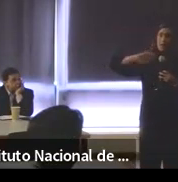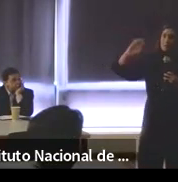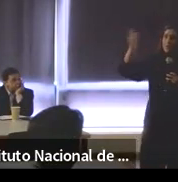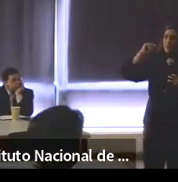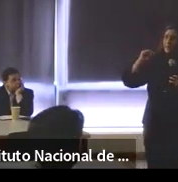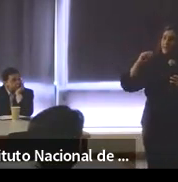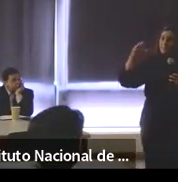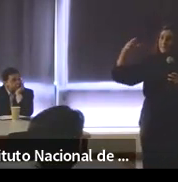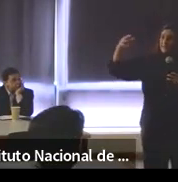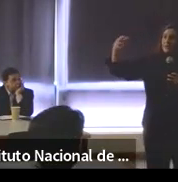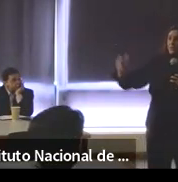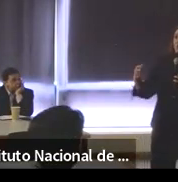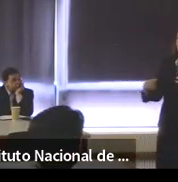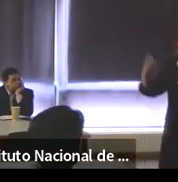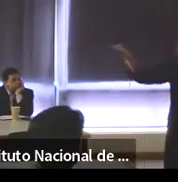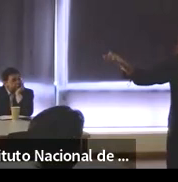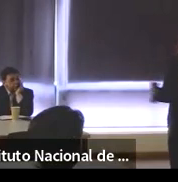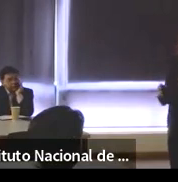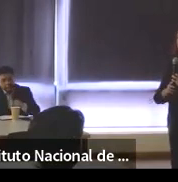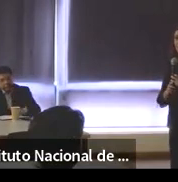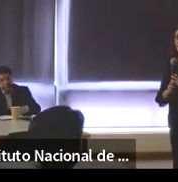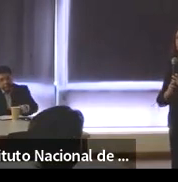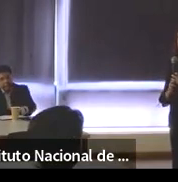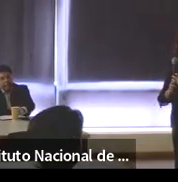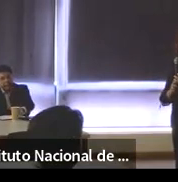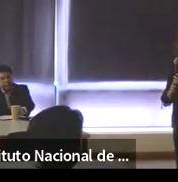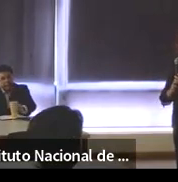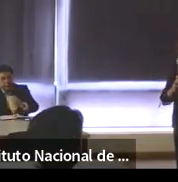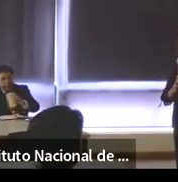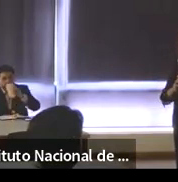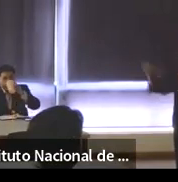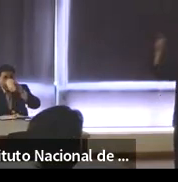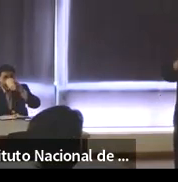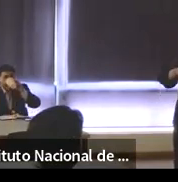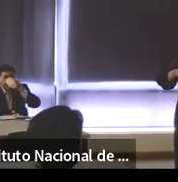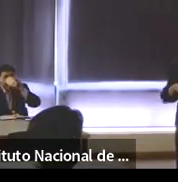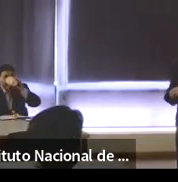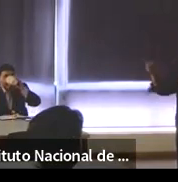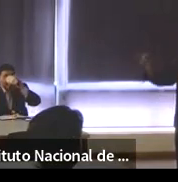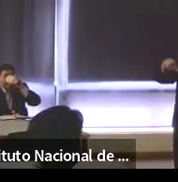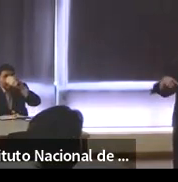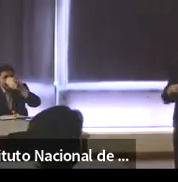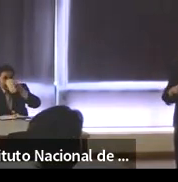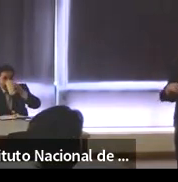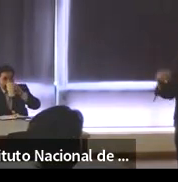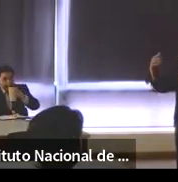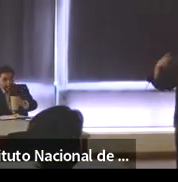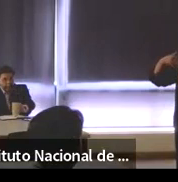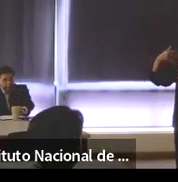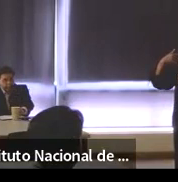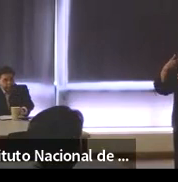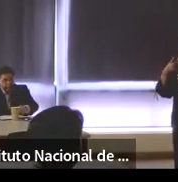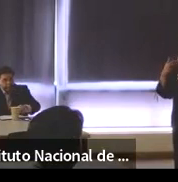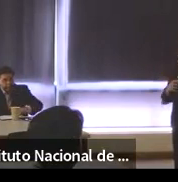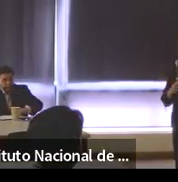porque Japón se adelantó un poquito a lo que sucedía en China por eso no hablé con las hablé con las enfermeras chinas